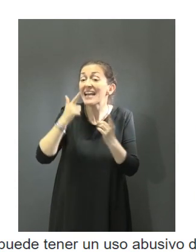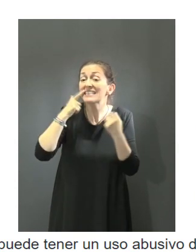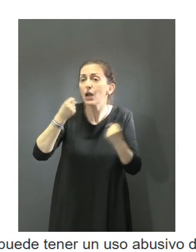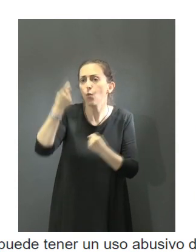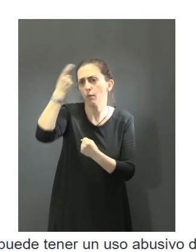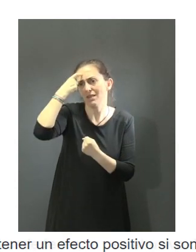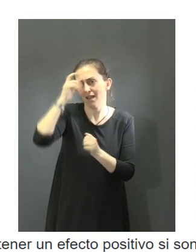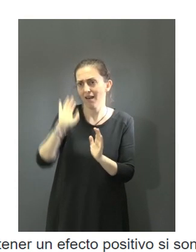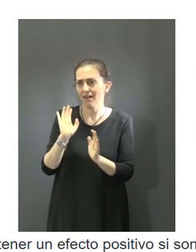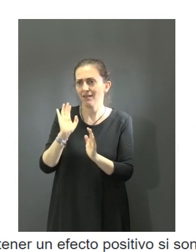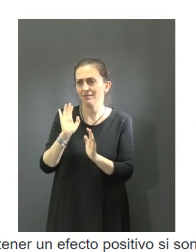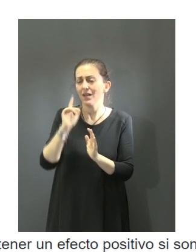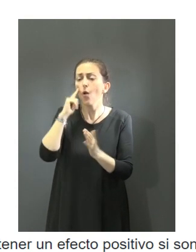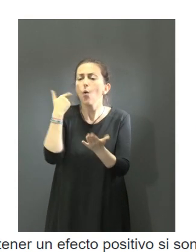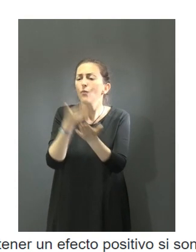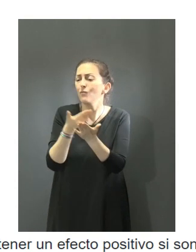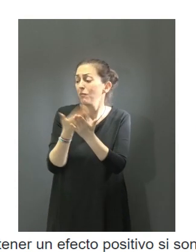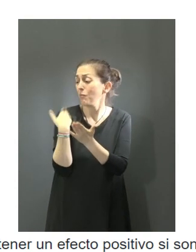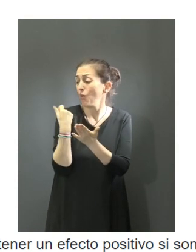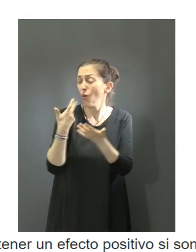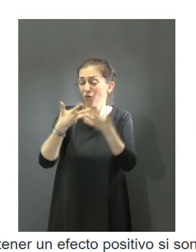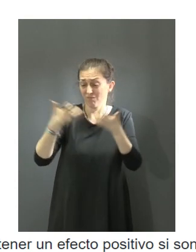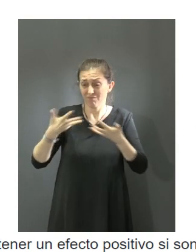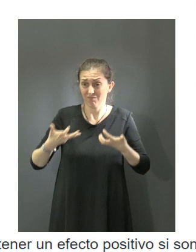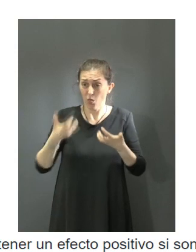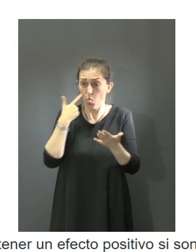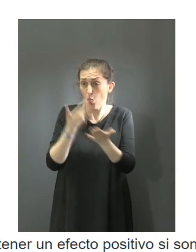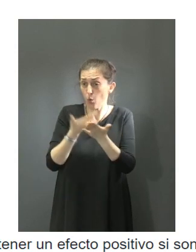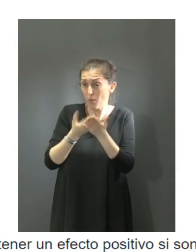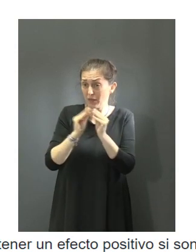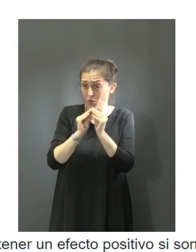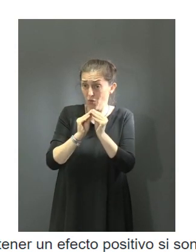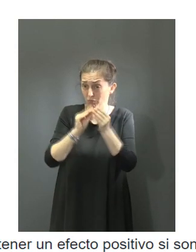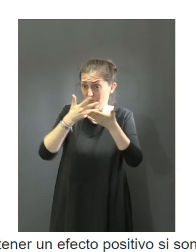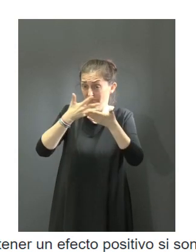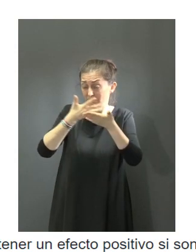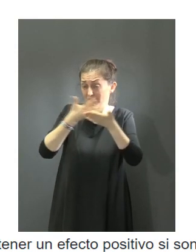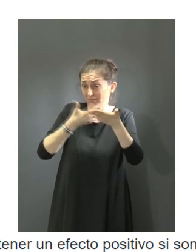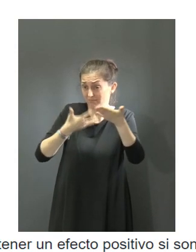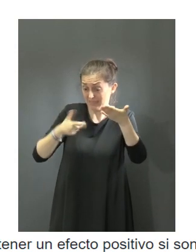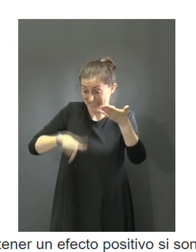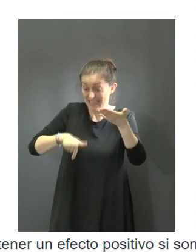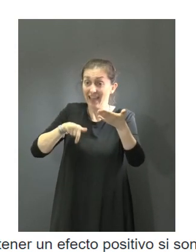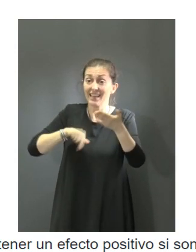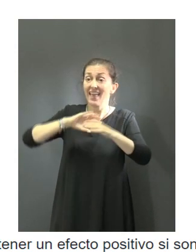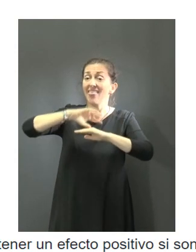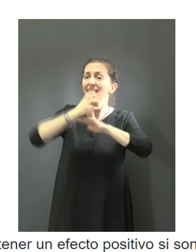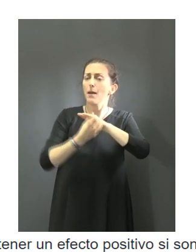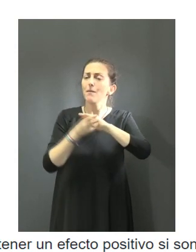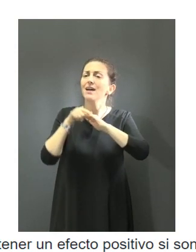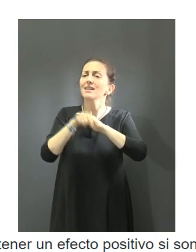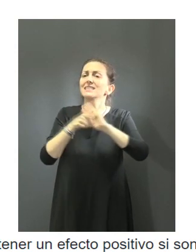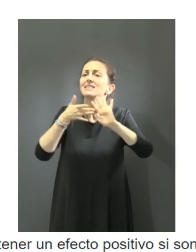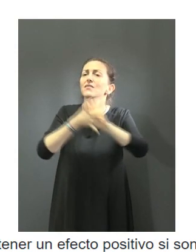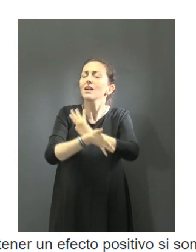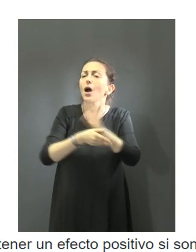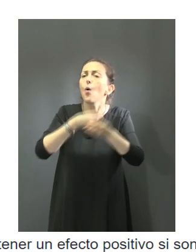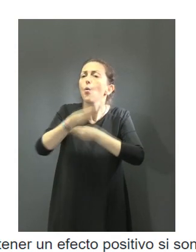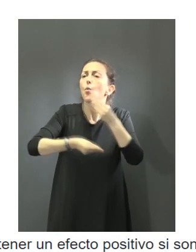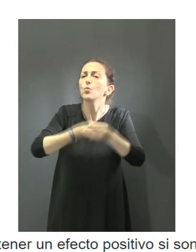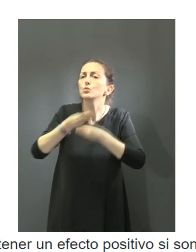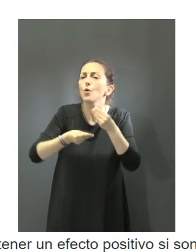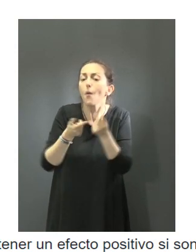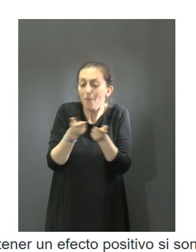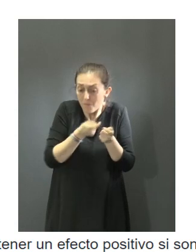abordado en uno de los documentos más recientes que hemos elaborado en el CEAPAT, y sería el uso